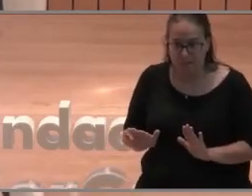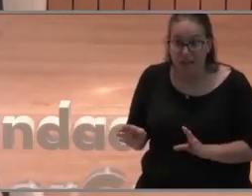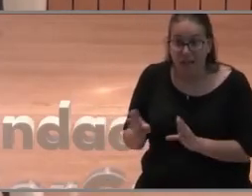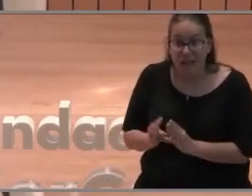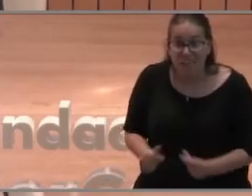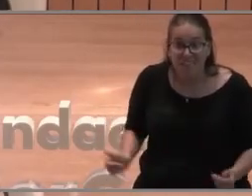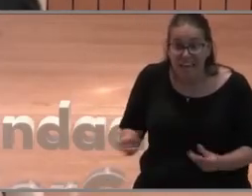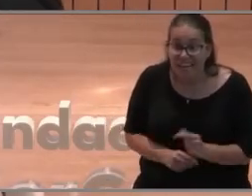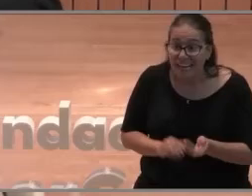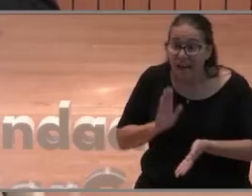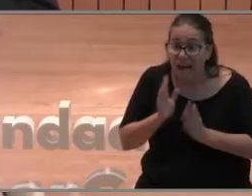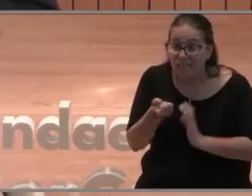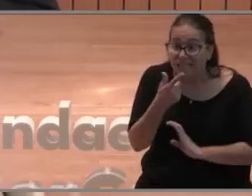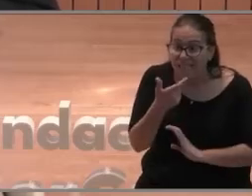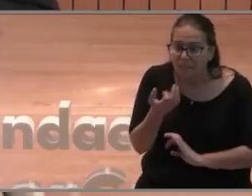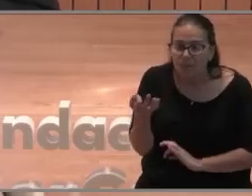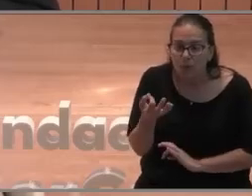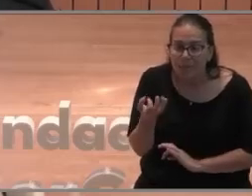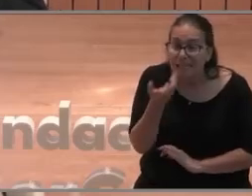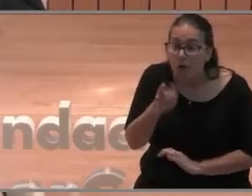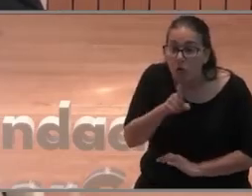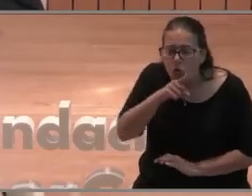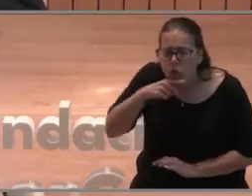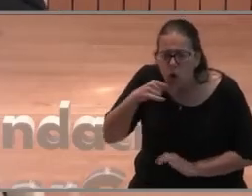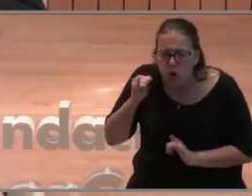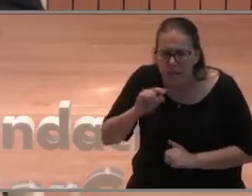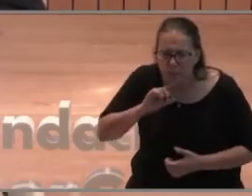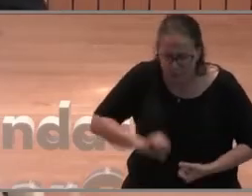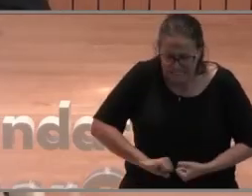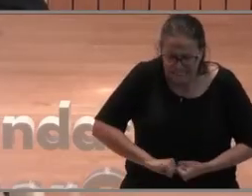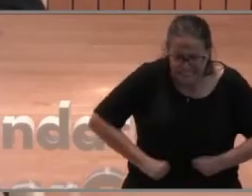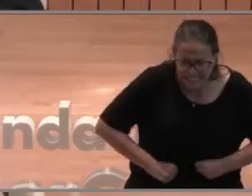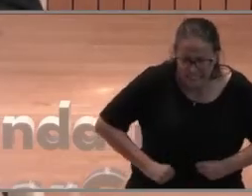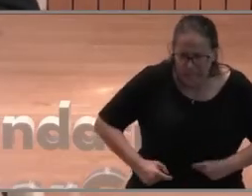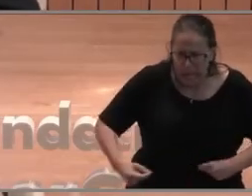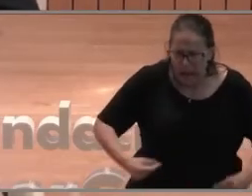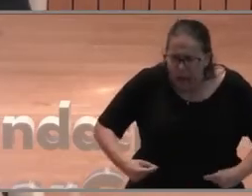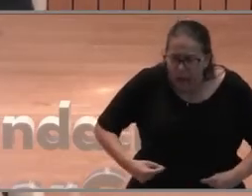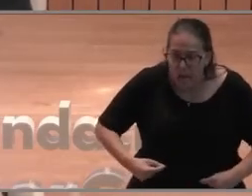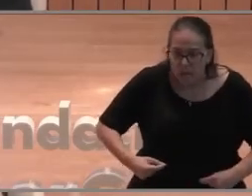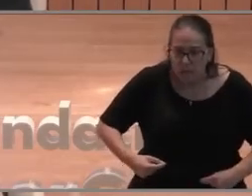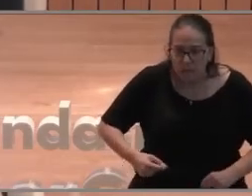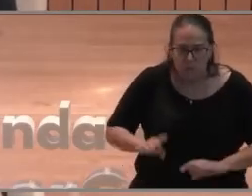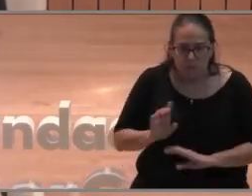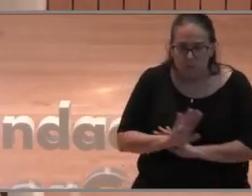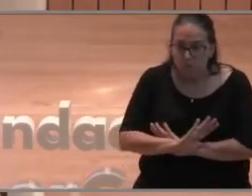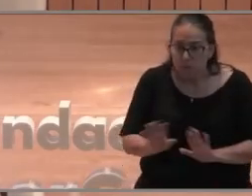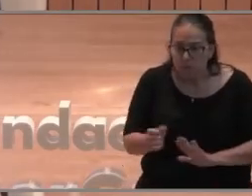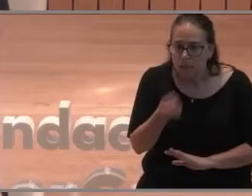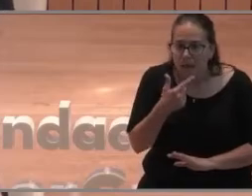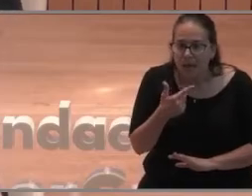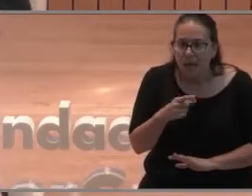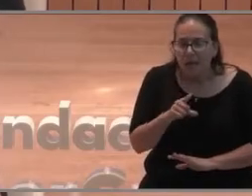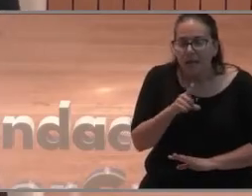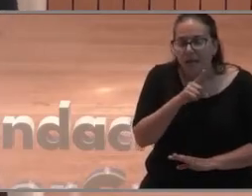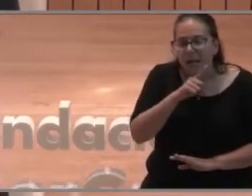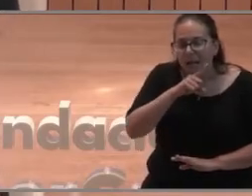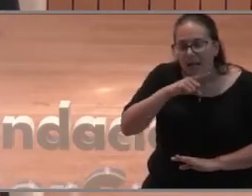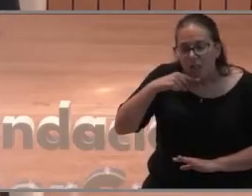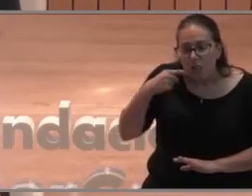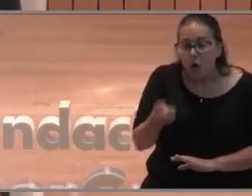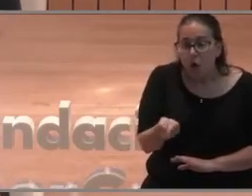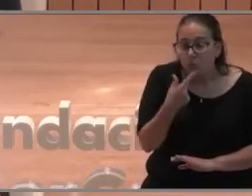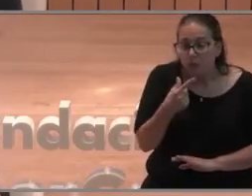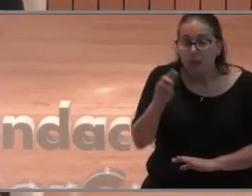hacer fundamentalmente, si se tiene dolor, retortijones, calambres, tomarse un analgésico, normalmente